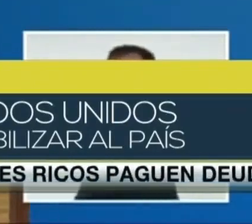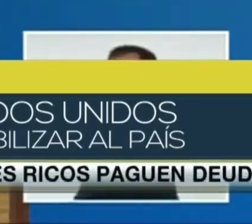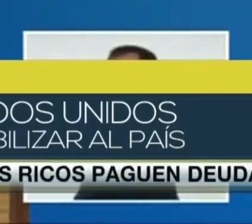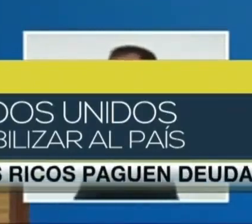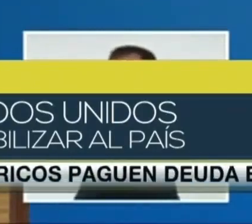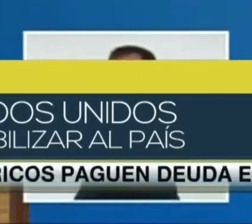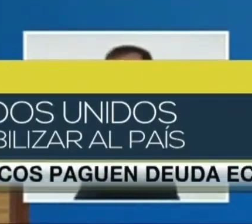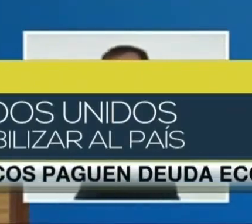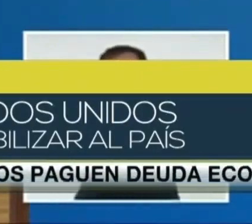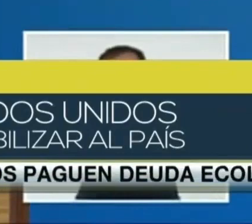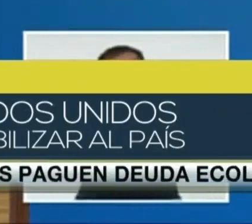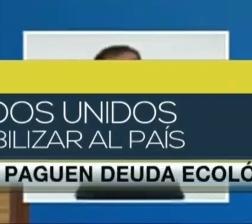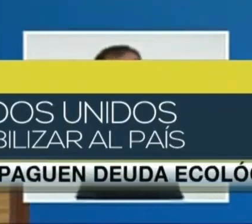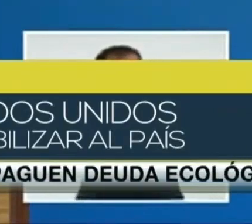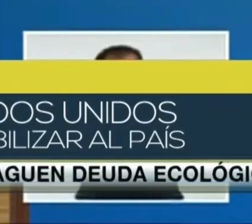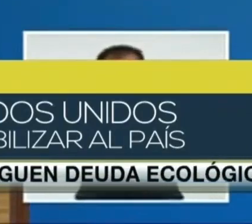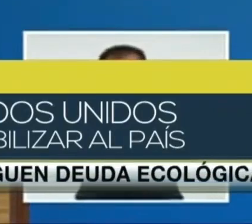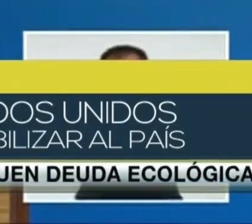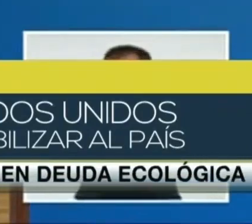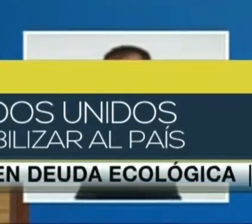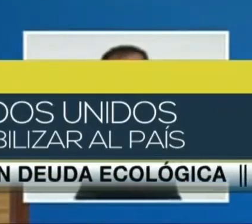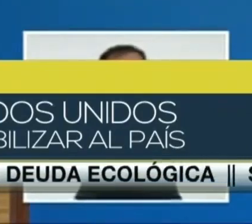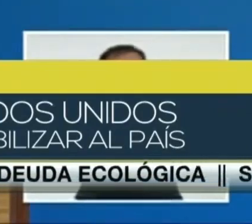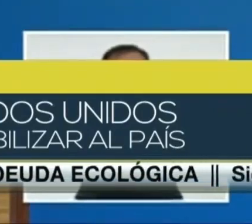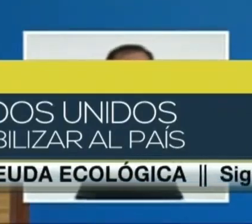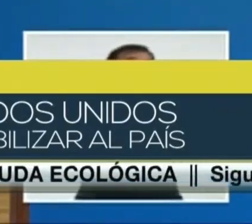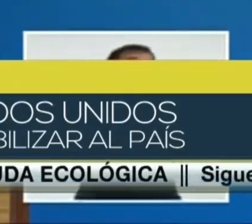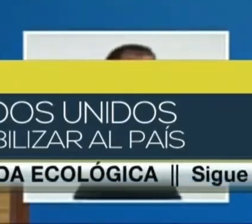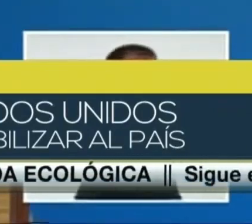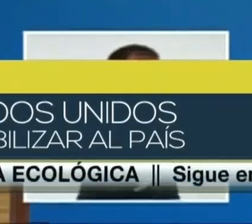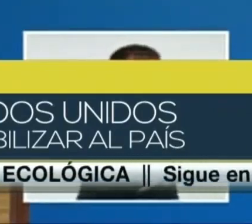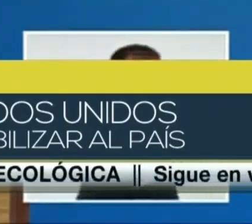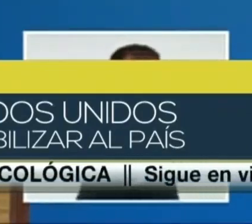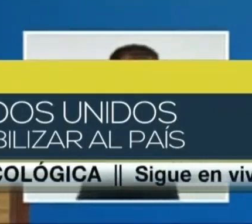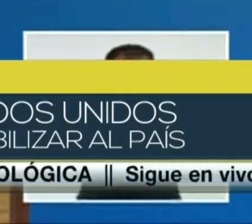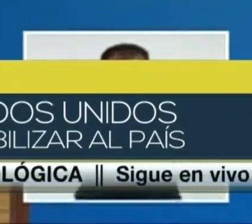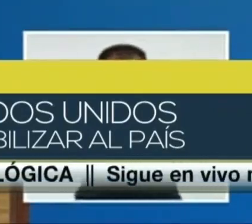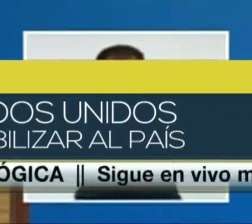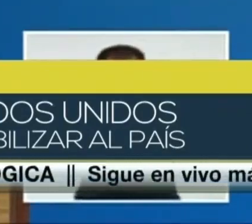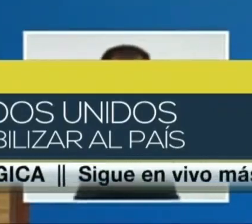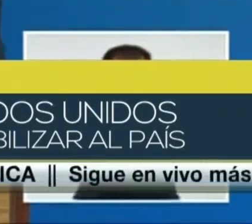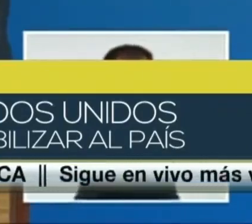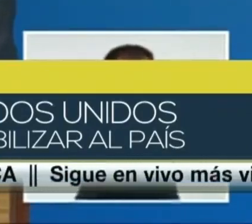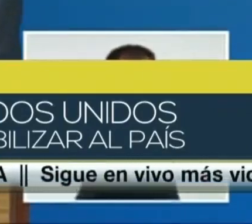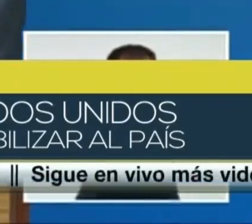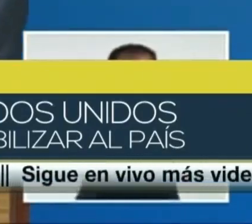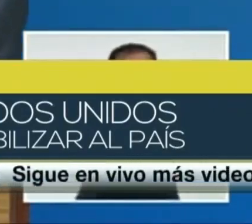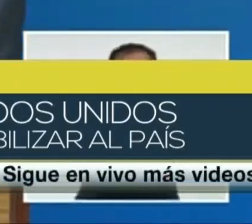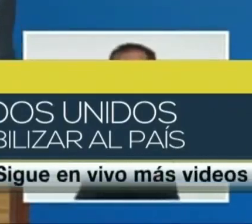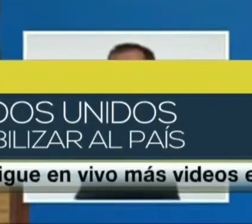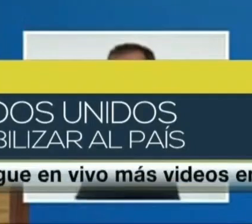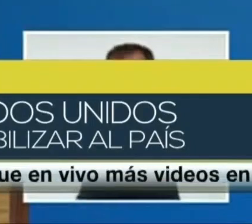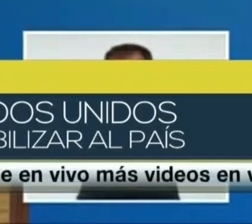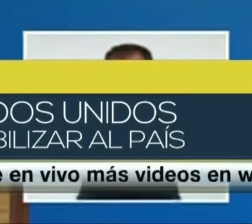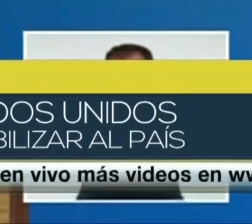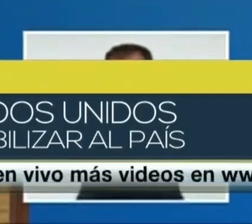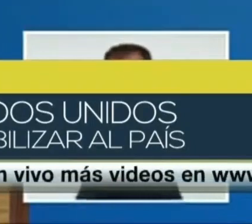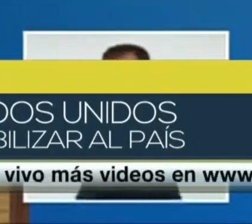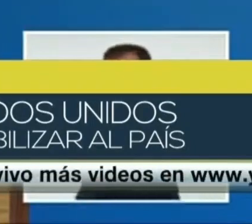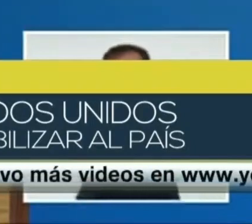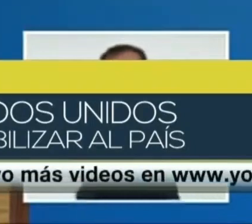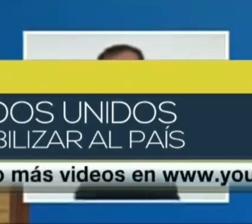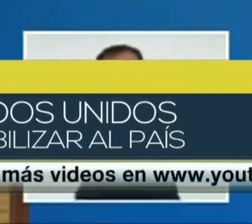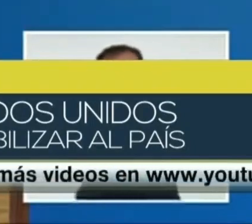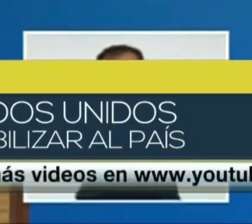y tratamiento médico. Asistiré mañana a la conferencia de cancilleres de la Comunidad de